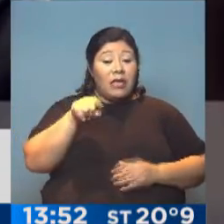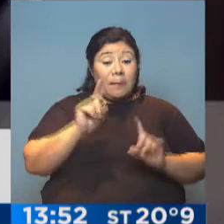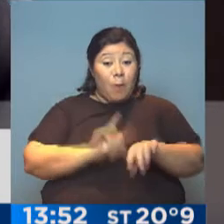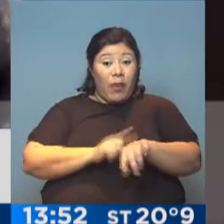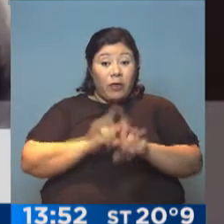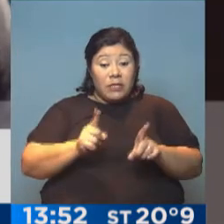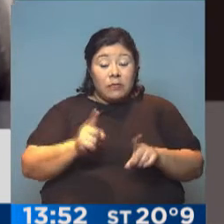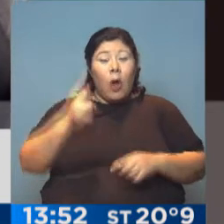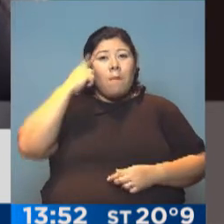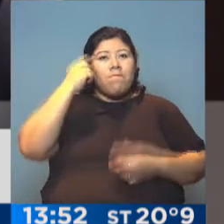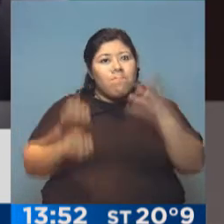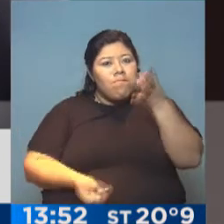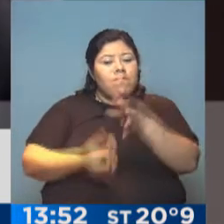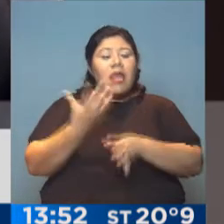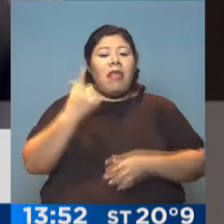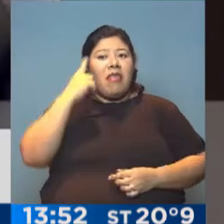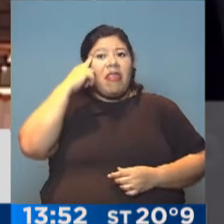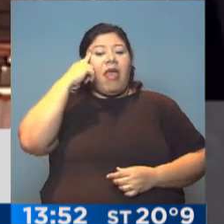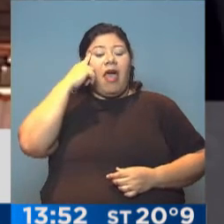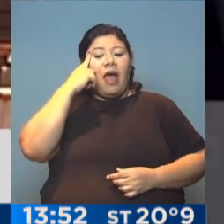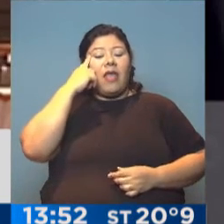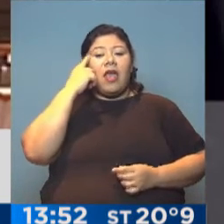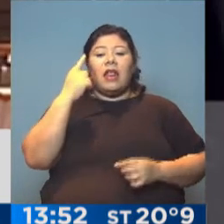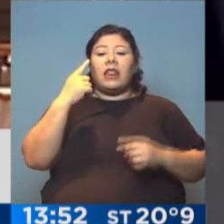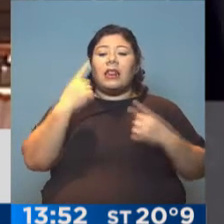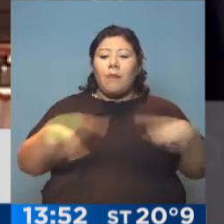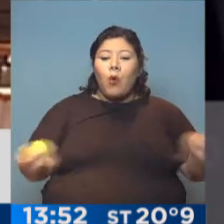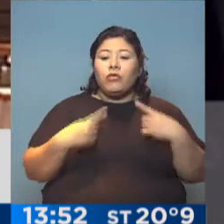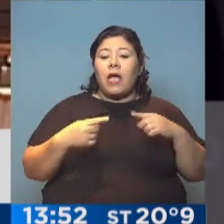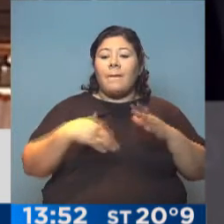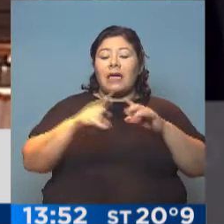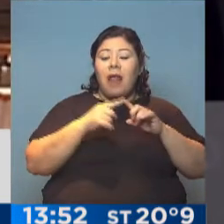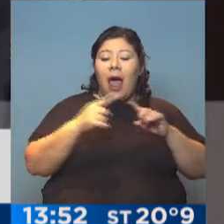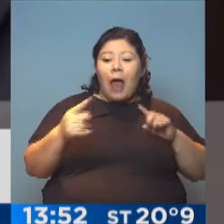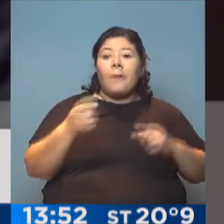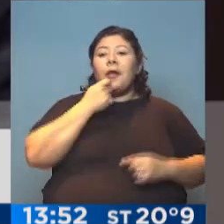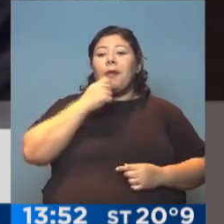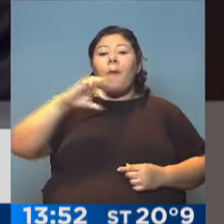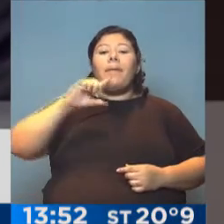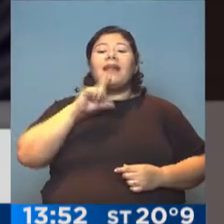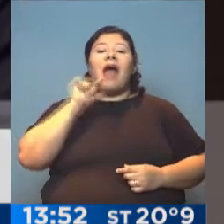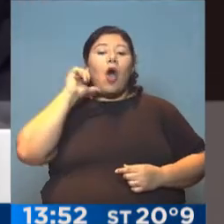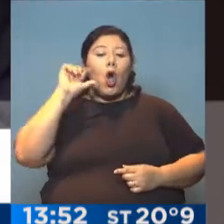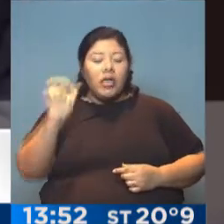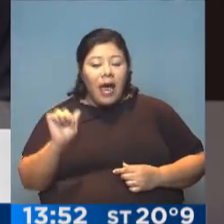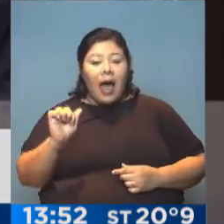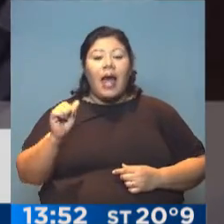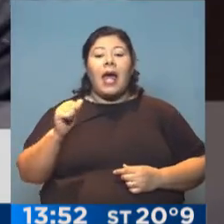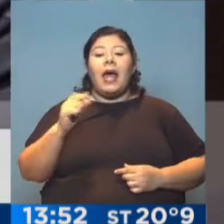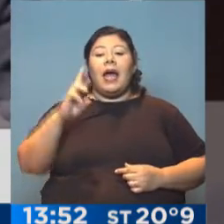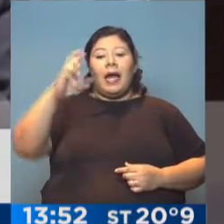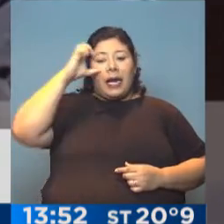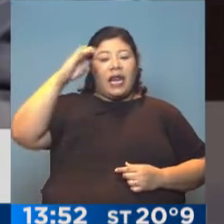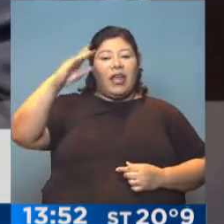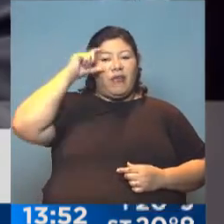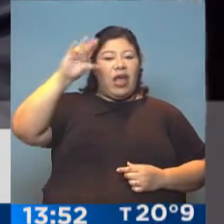duración, temas más vinculados, más solemnes, por ahí con Patagonia Rebelde, con fusión de rap, de Malena D'Alessio,